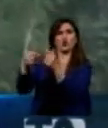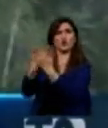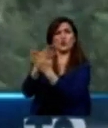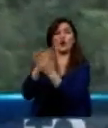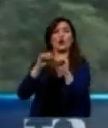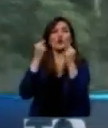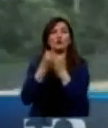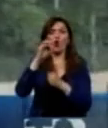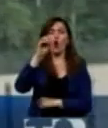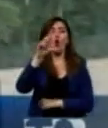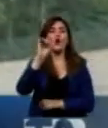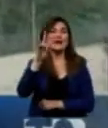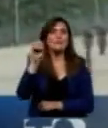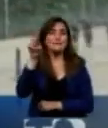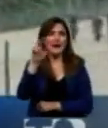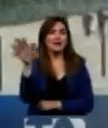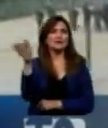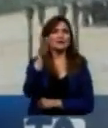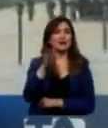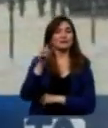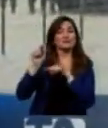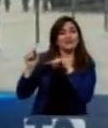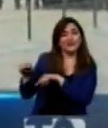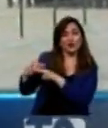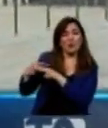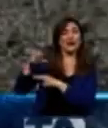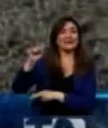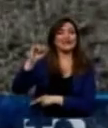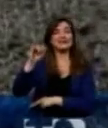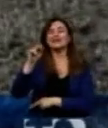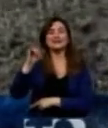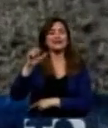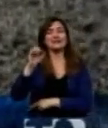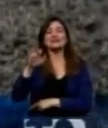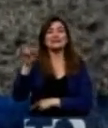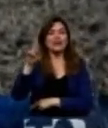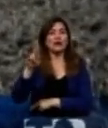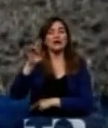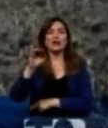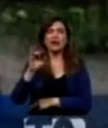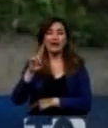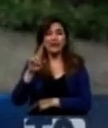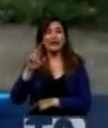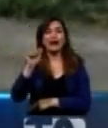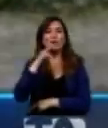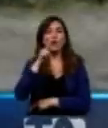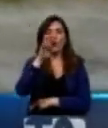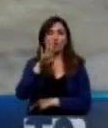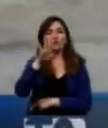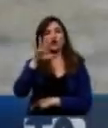Oliver Sinisterra, que ha incorporado integrantes de otros grupos armados y que cuenta con entre 450 y